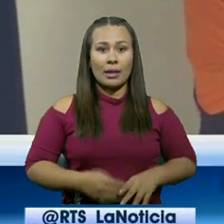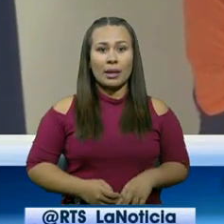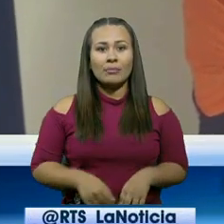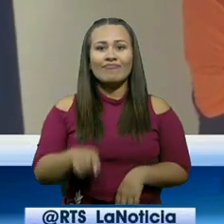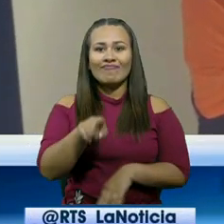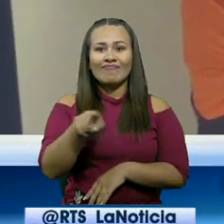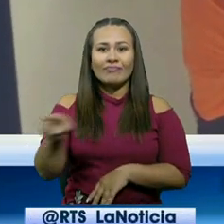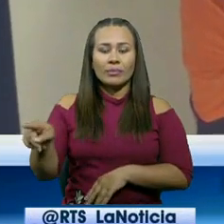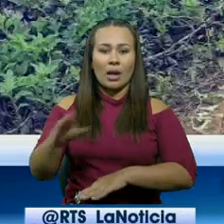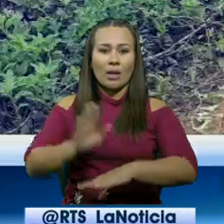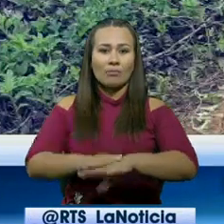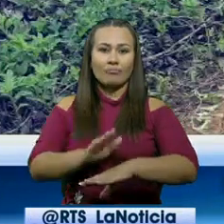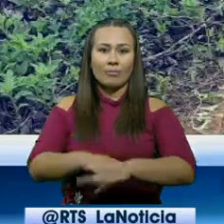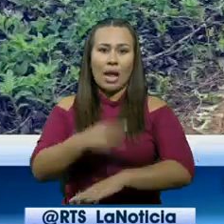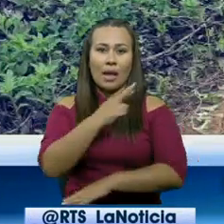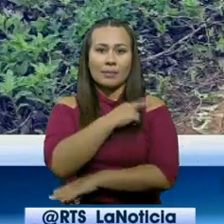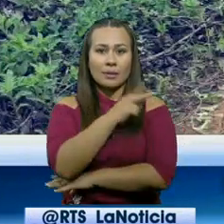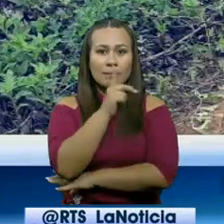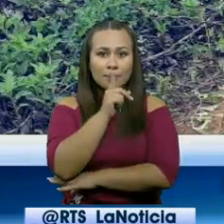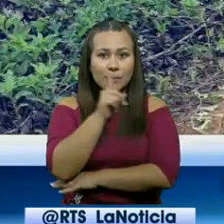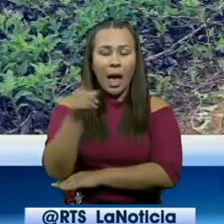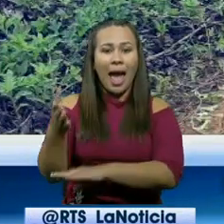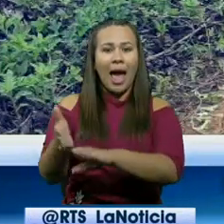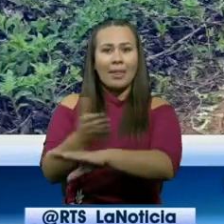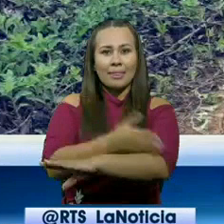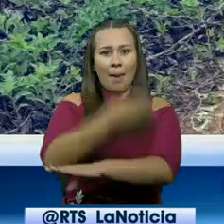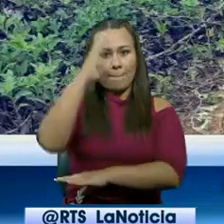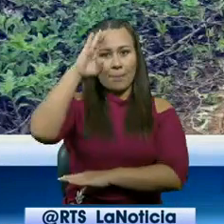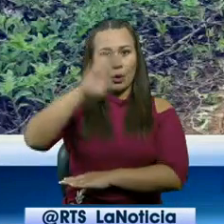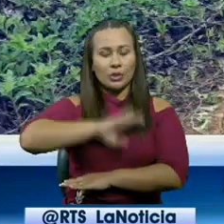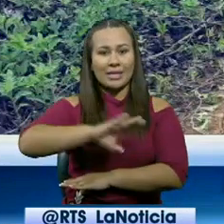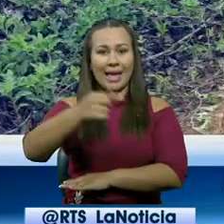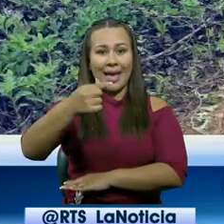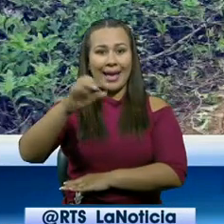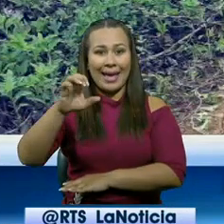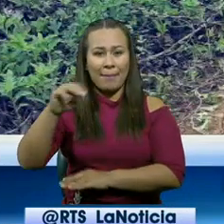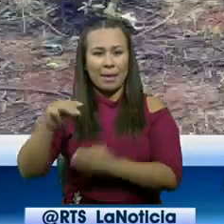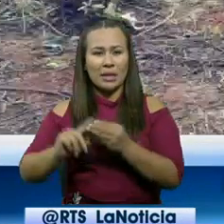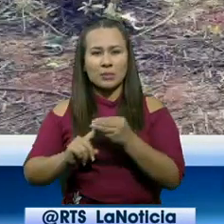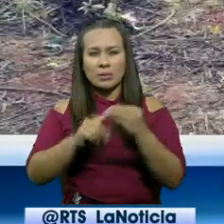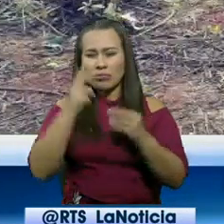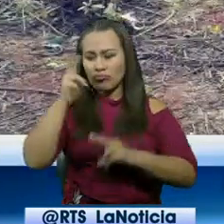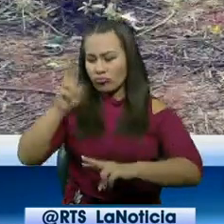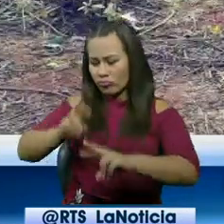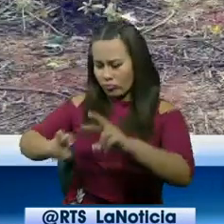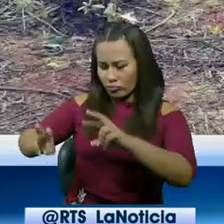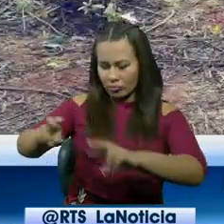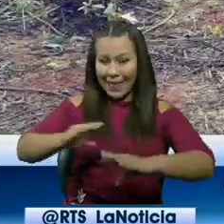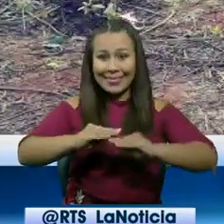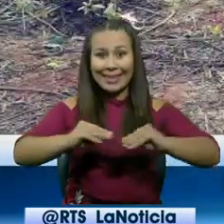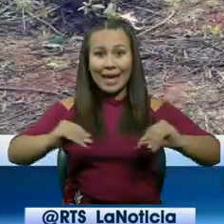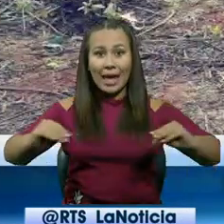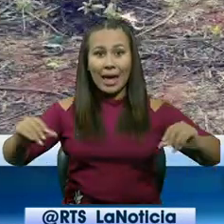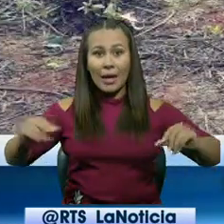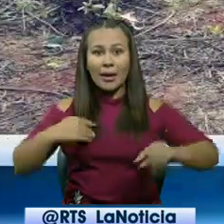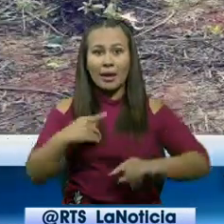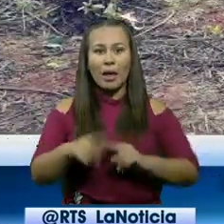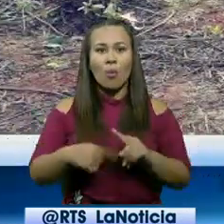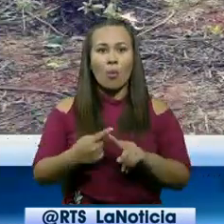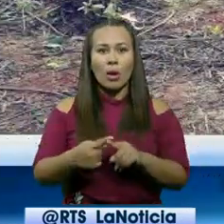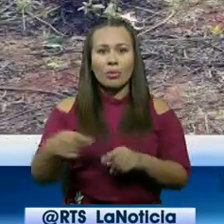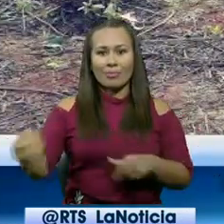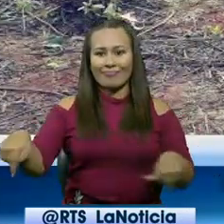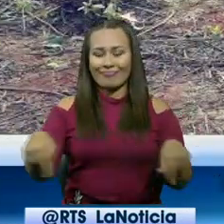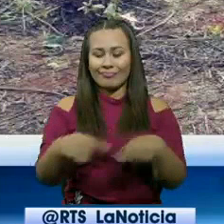los responsables de la emboscada que sufrieron policías del grupo GEMA cuando realizaban un reconocimiento de territorio en el sector de la